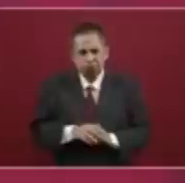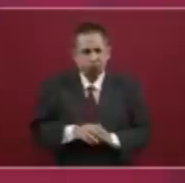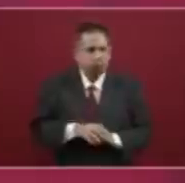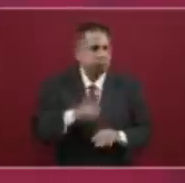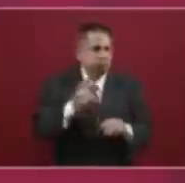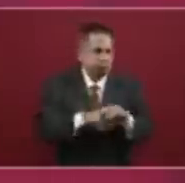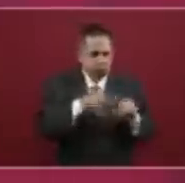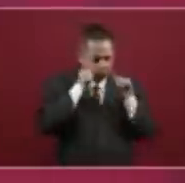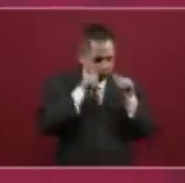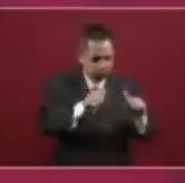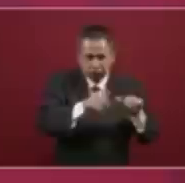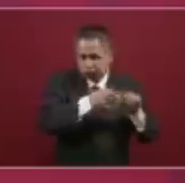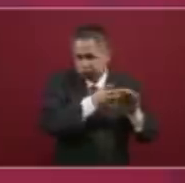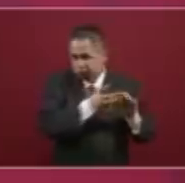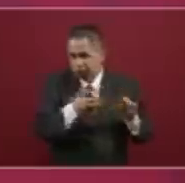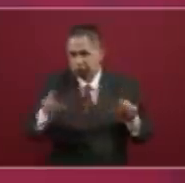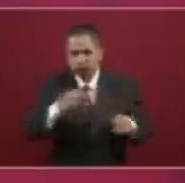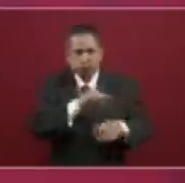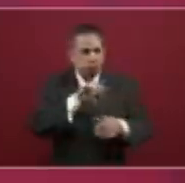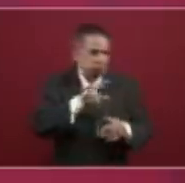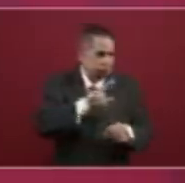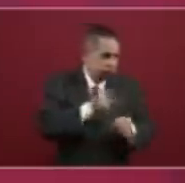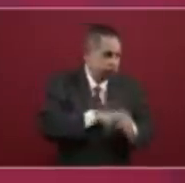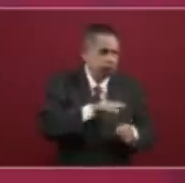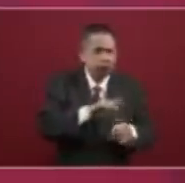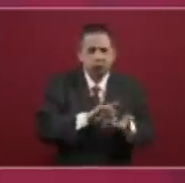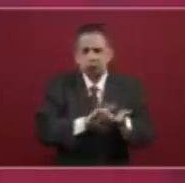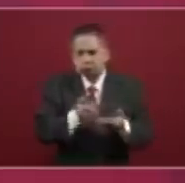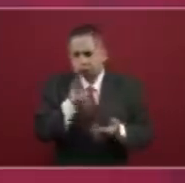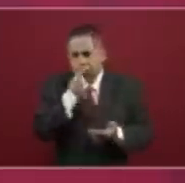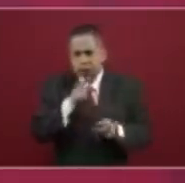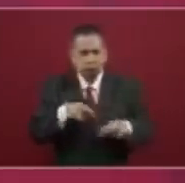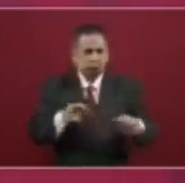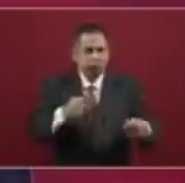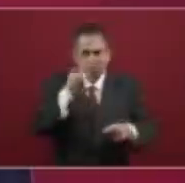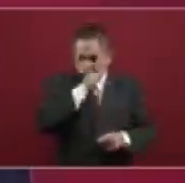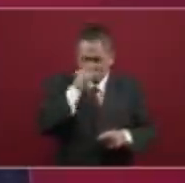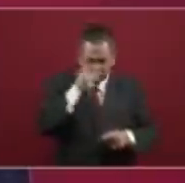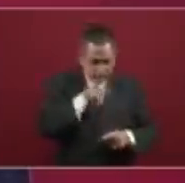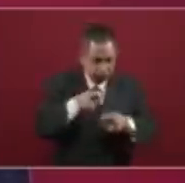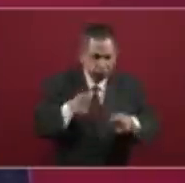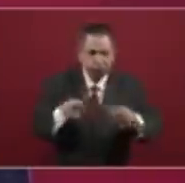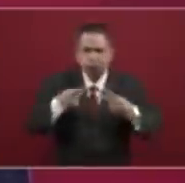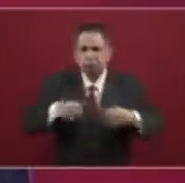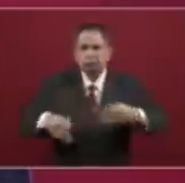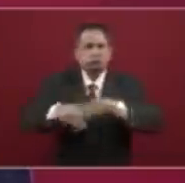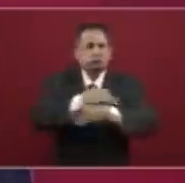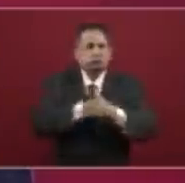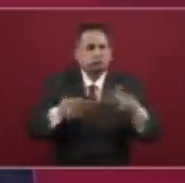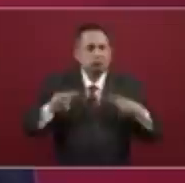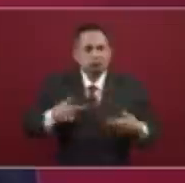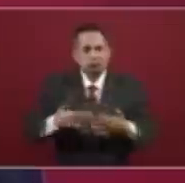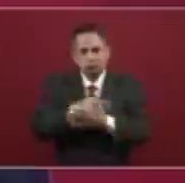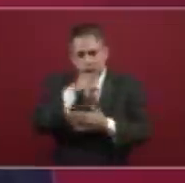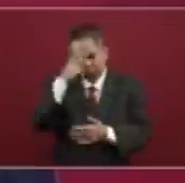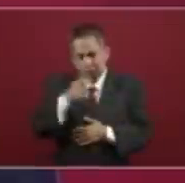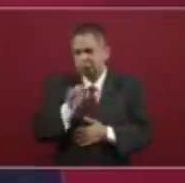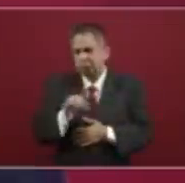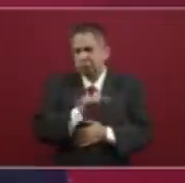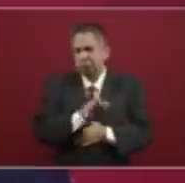la atención médica y los medicamentos van a ser gratuitos para todos los mexicanos